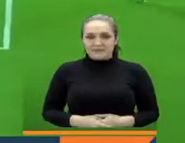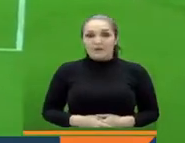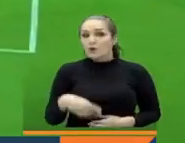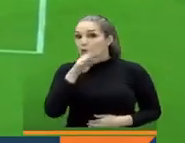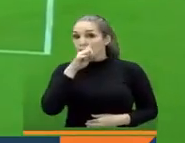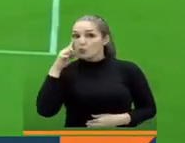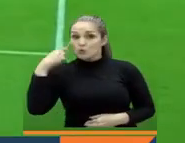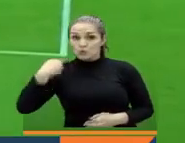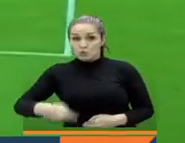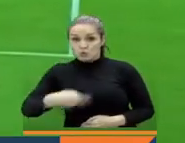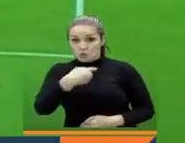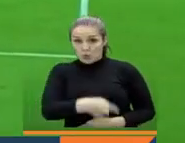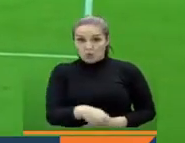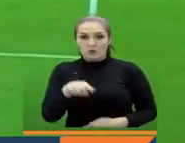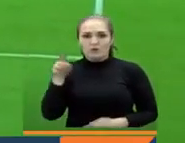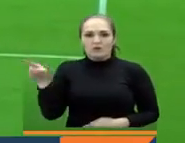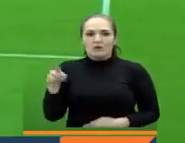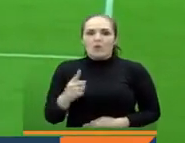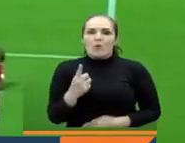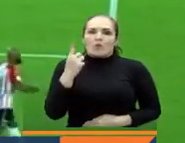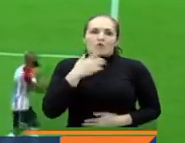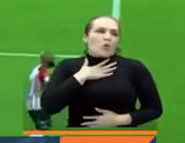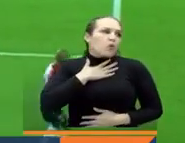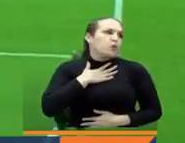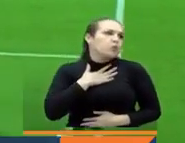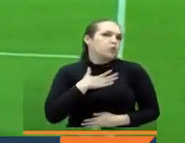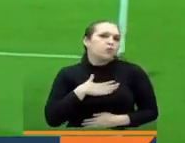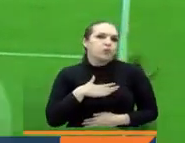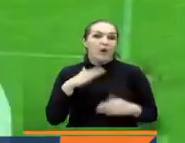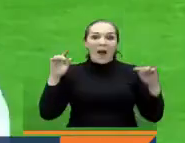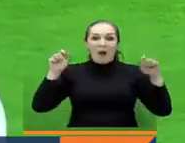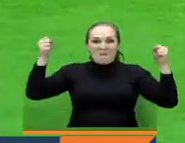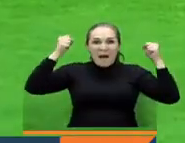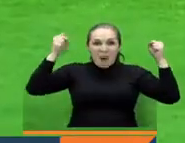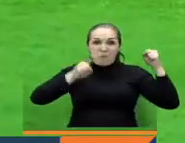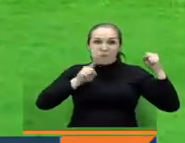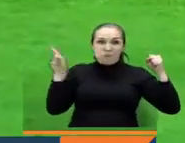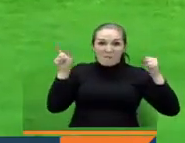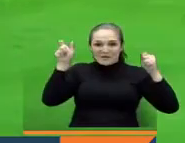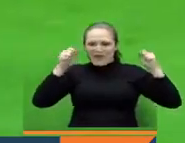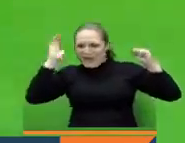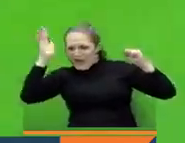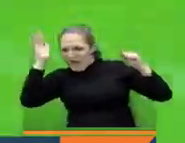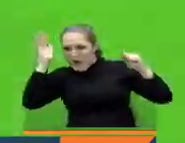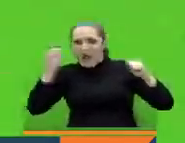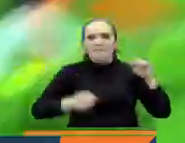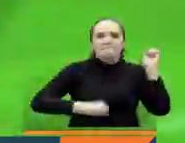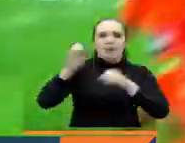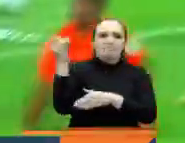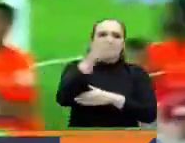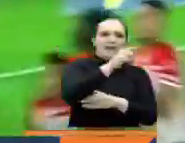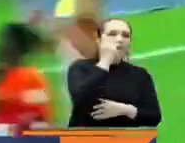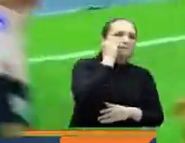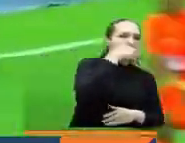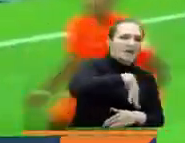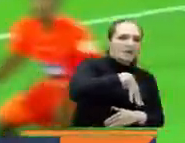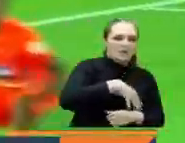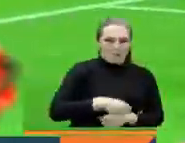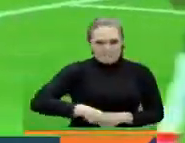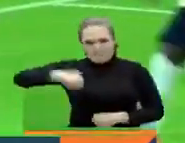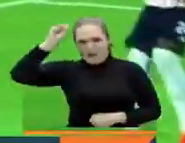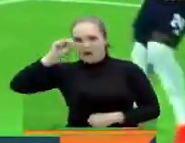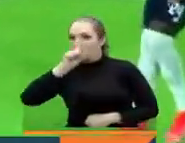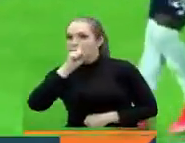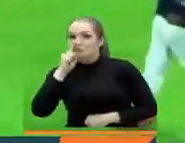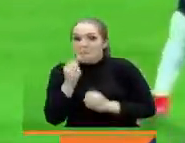Junior necesitó un gol para respirar. Con público en la tribuna, los de Amaranto vencieron a Envigado. La liga